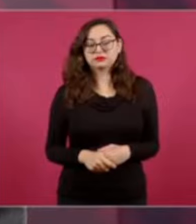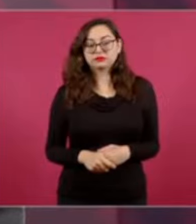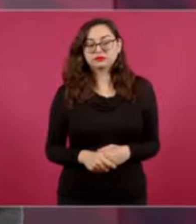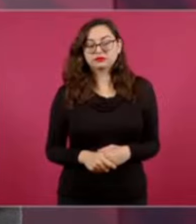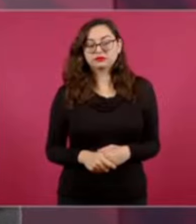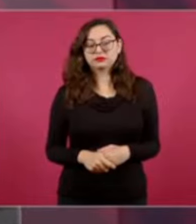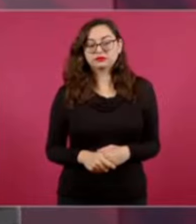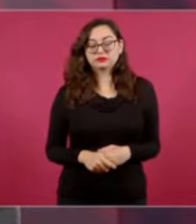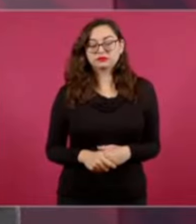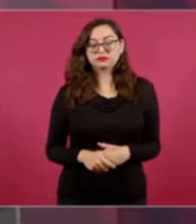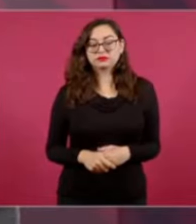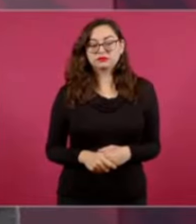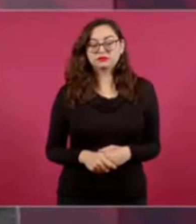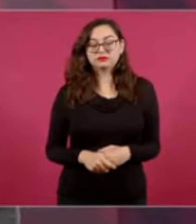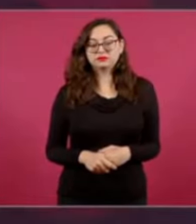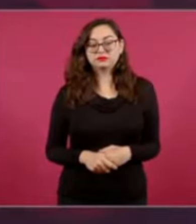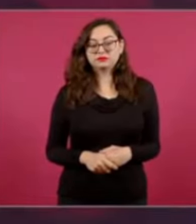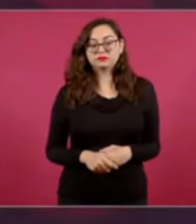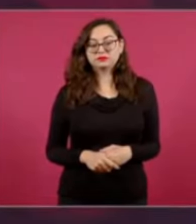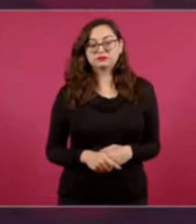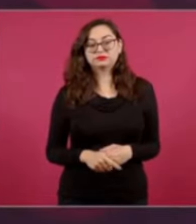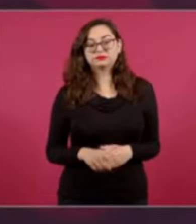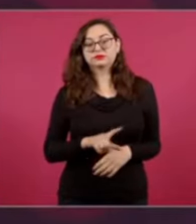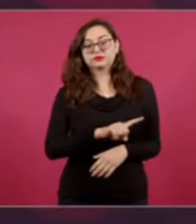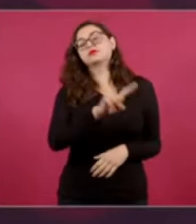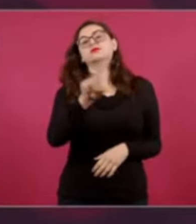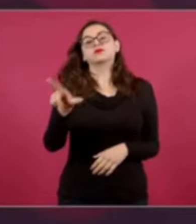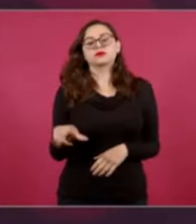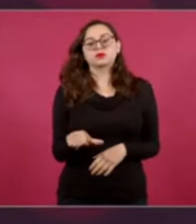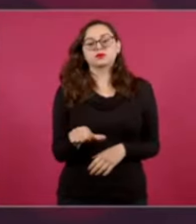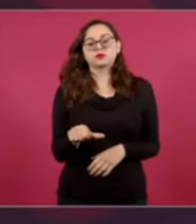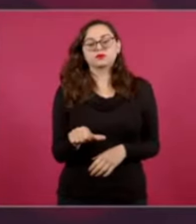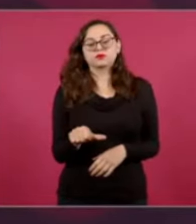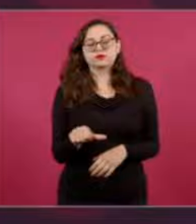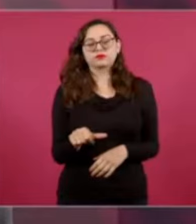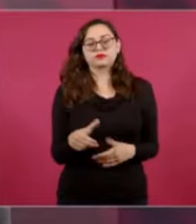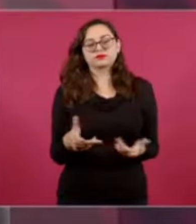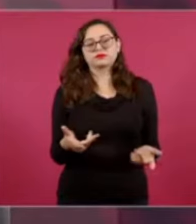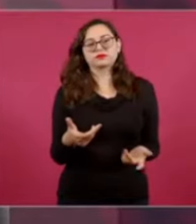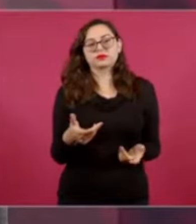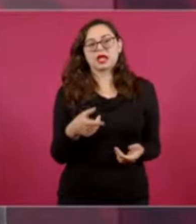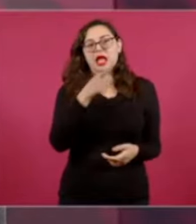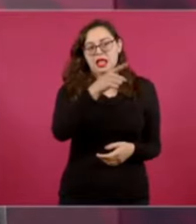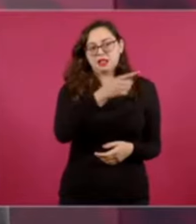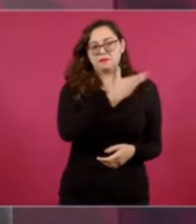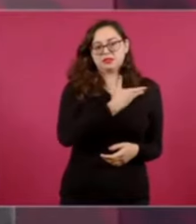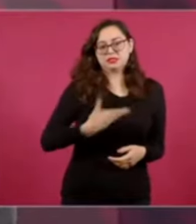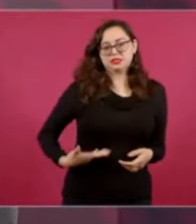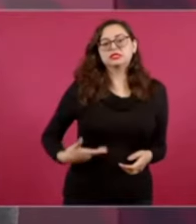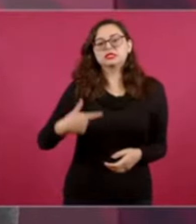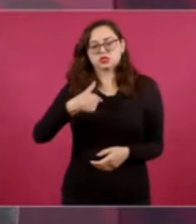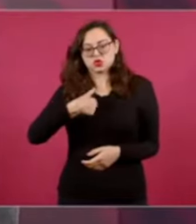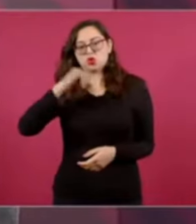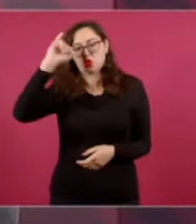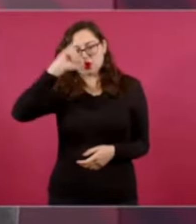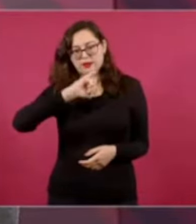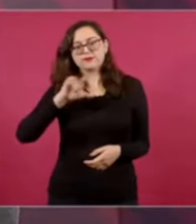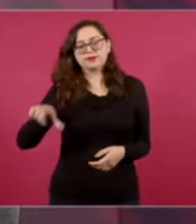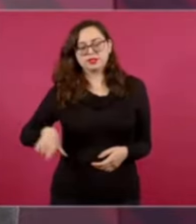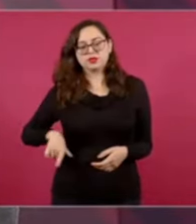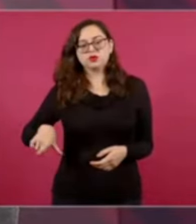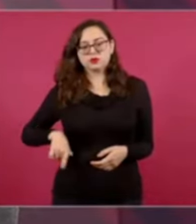dice, me consta, ¿no?, porque fui jefe de gobierno, cuando